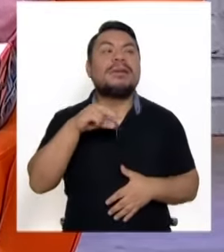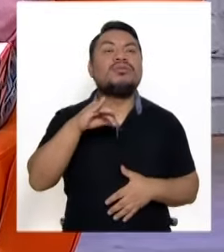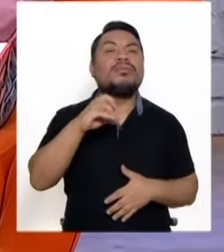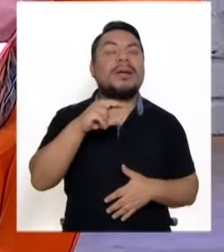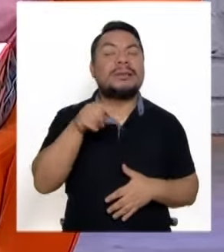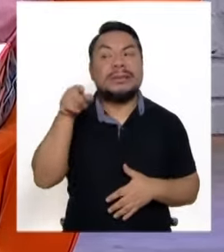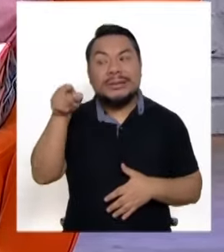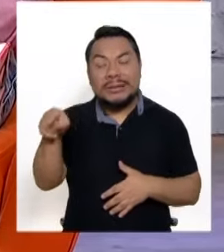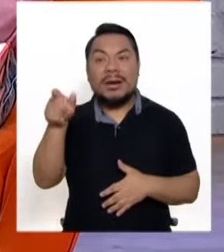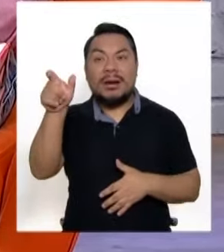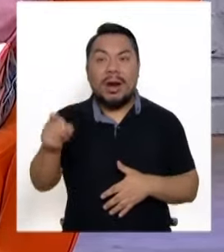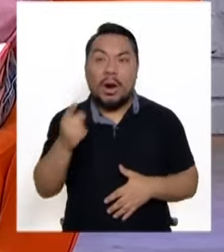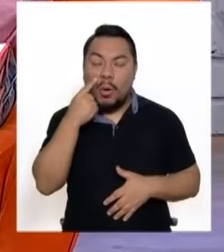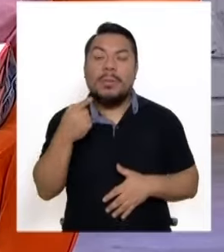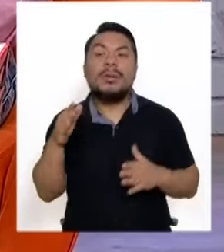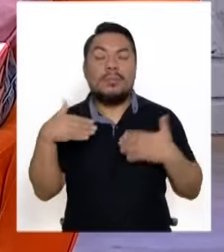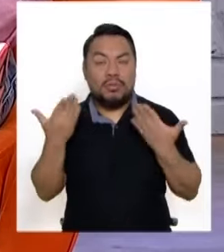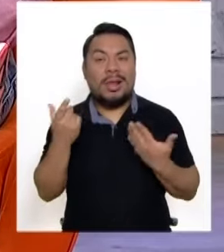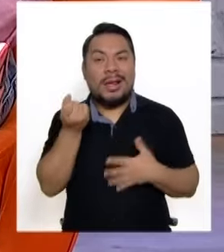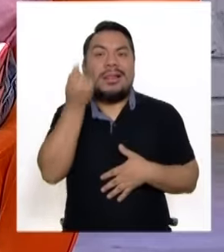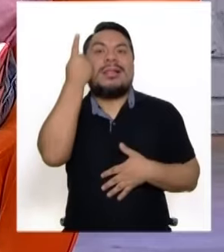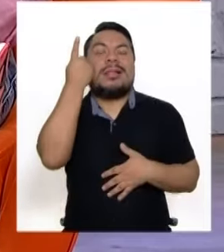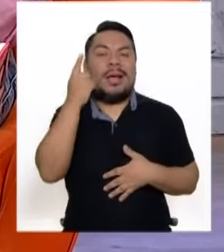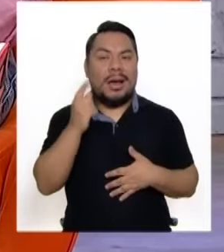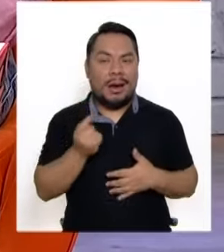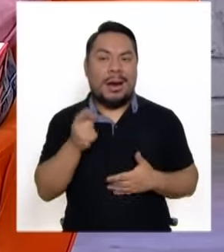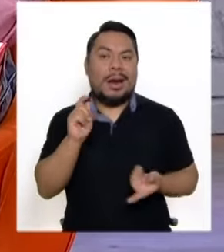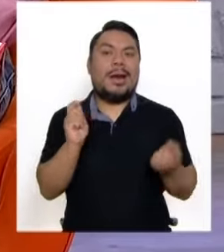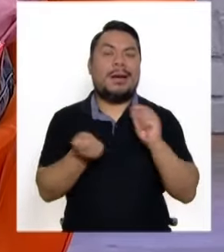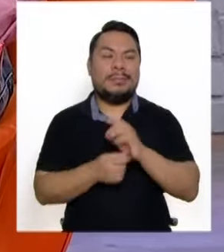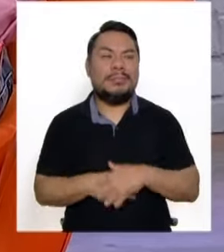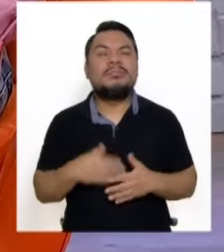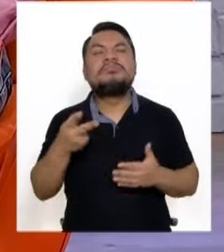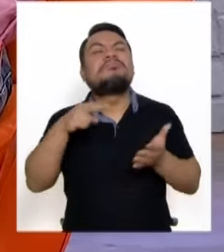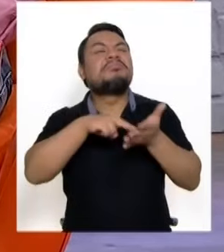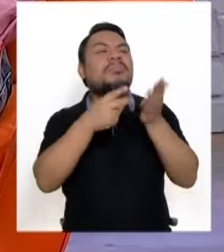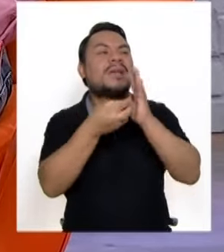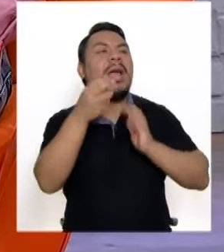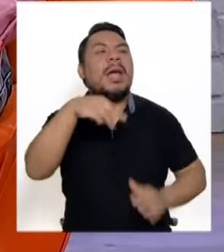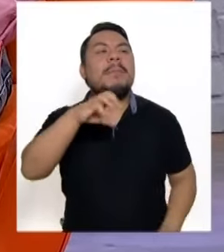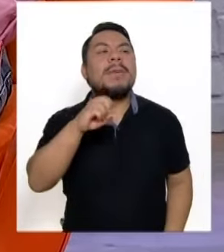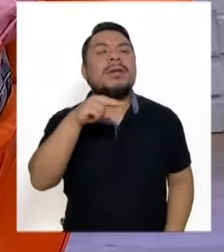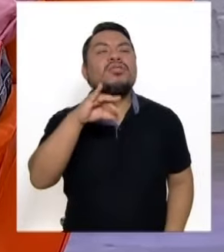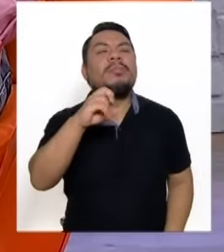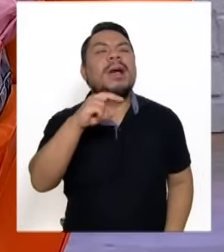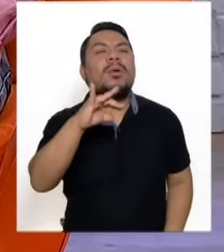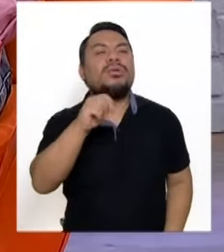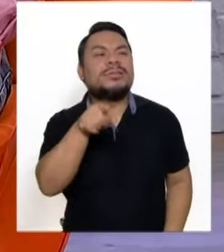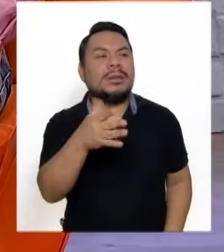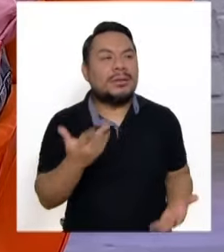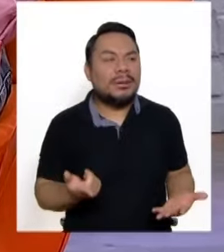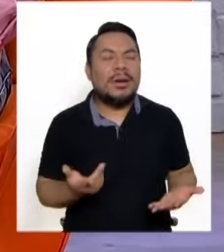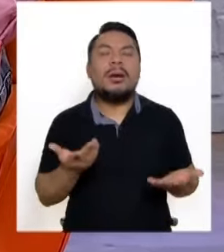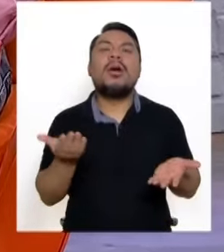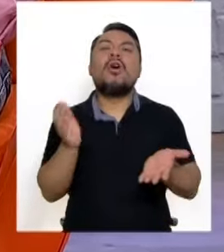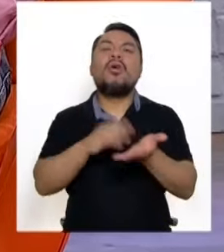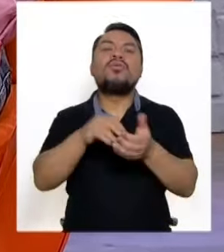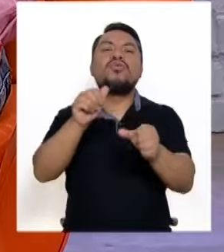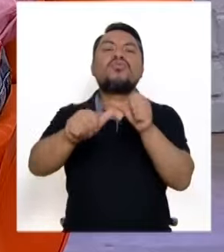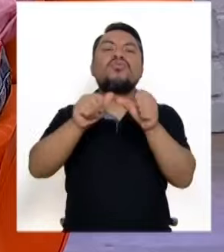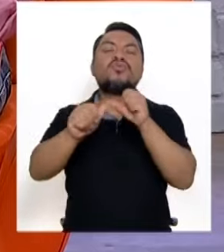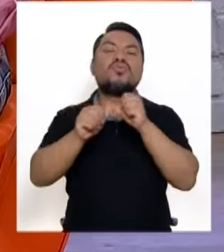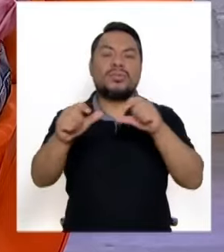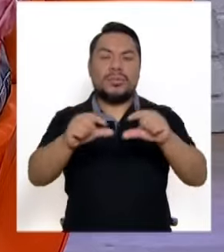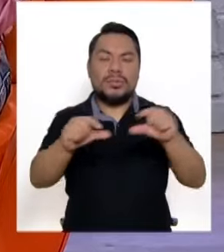involucrar para que pueda comprender estos cambios, ¿no? ¿Qué es la menopausia, doctor? Pero primero vamos a repetir nuevamente los números para que puedan hacer